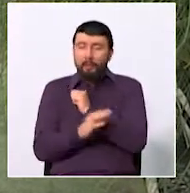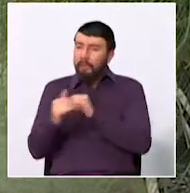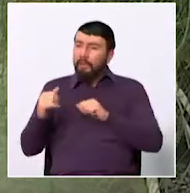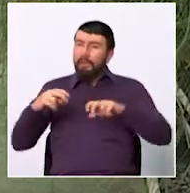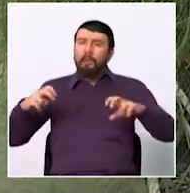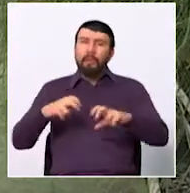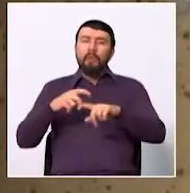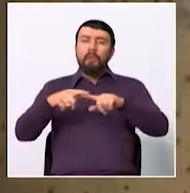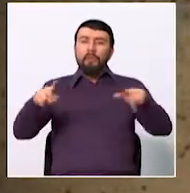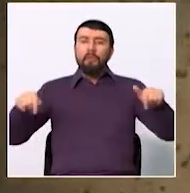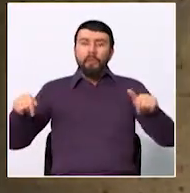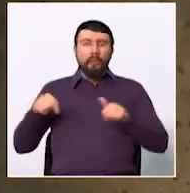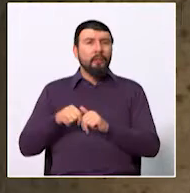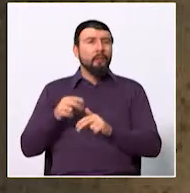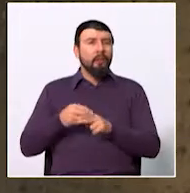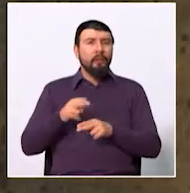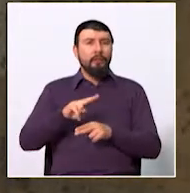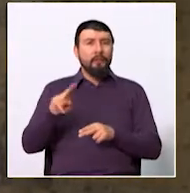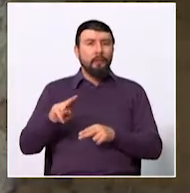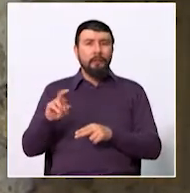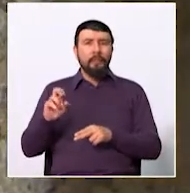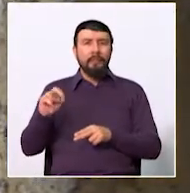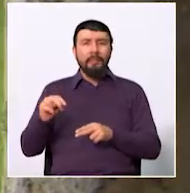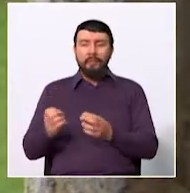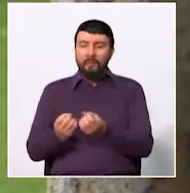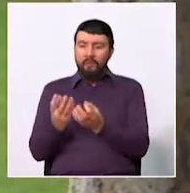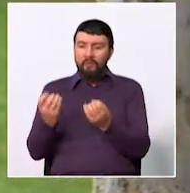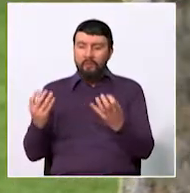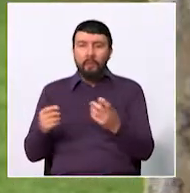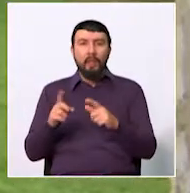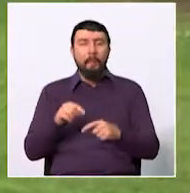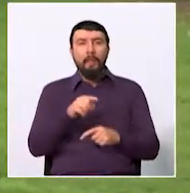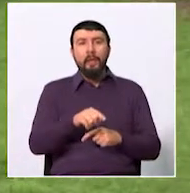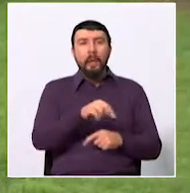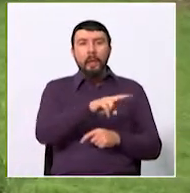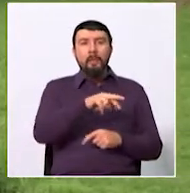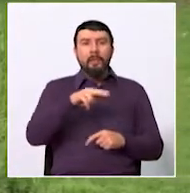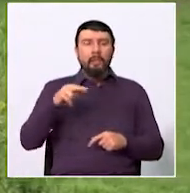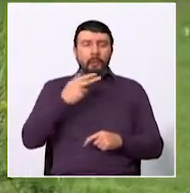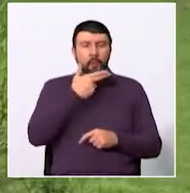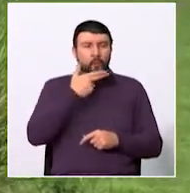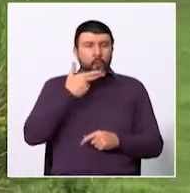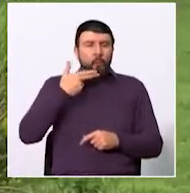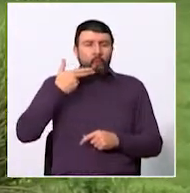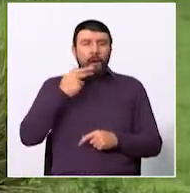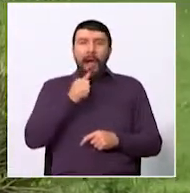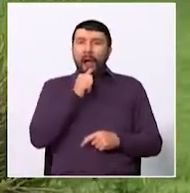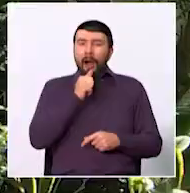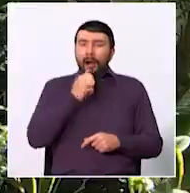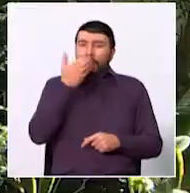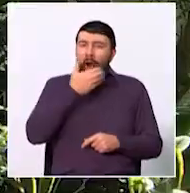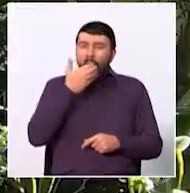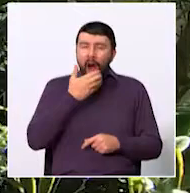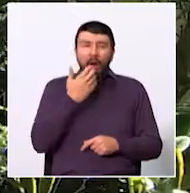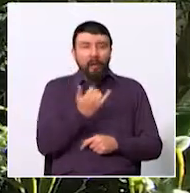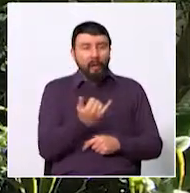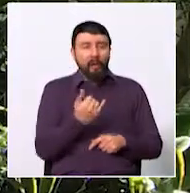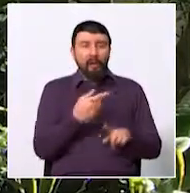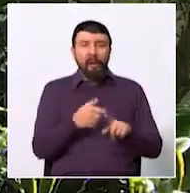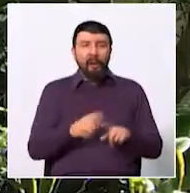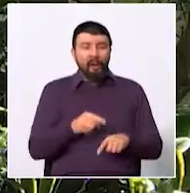del jardín zen en las piscinas con hielo con agua caliente y con minerales al